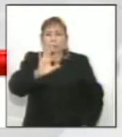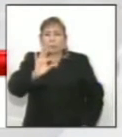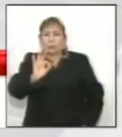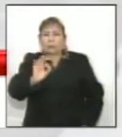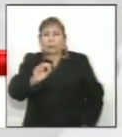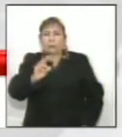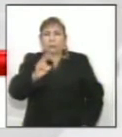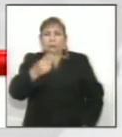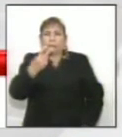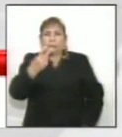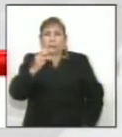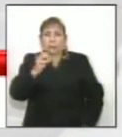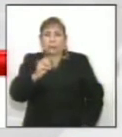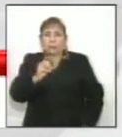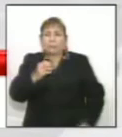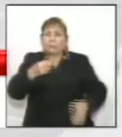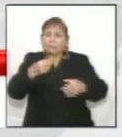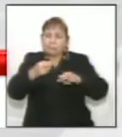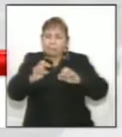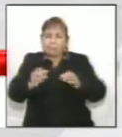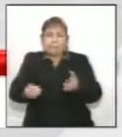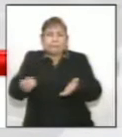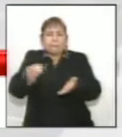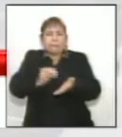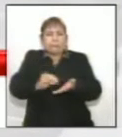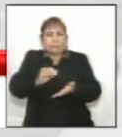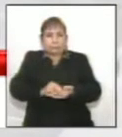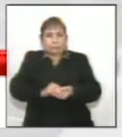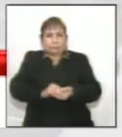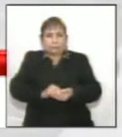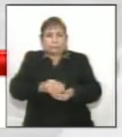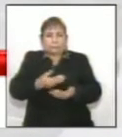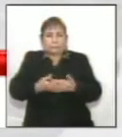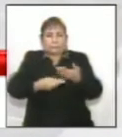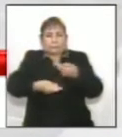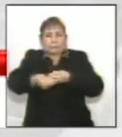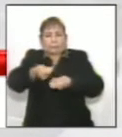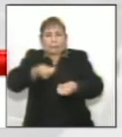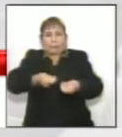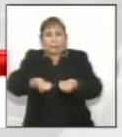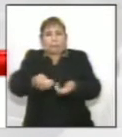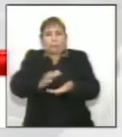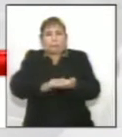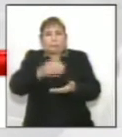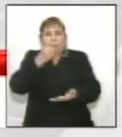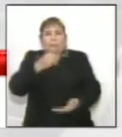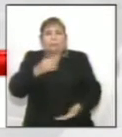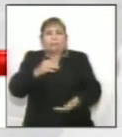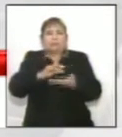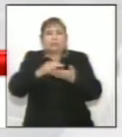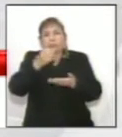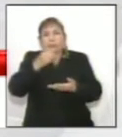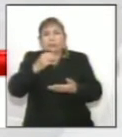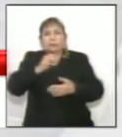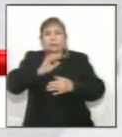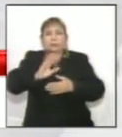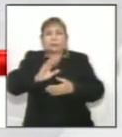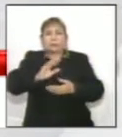059-2020 que permite la implementación de la venta de medicamentos genéricos para combatir